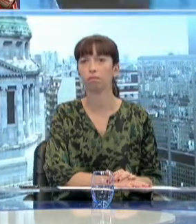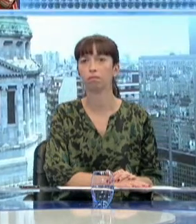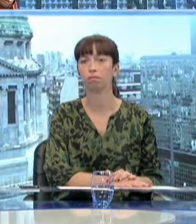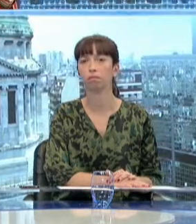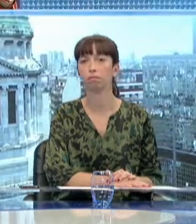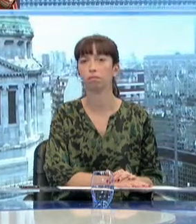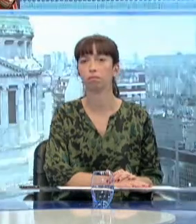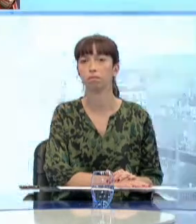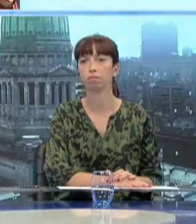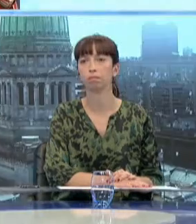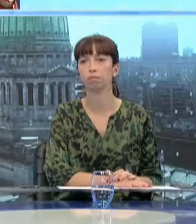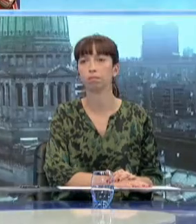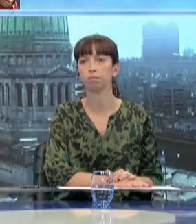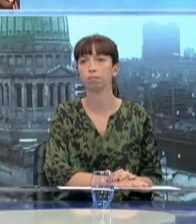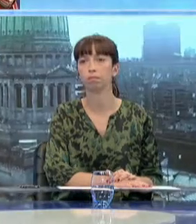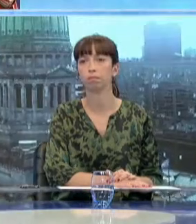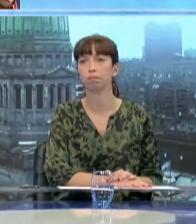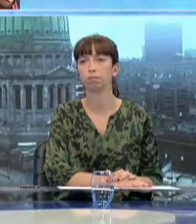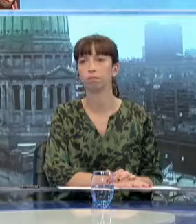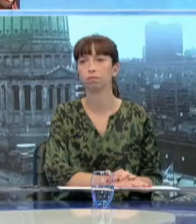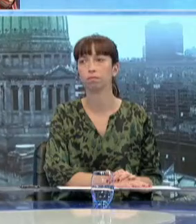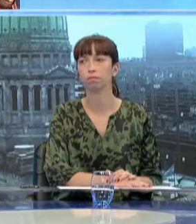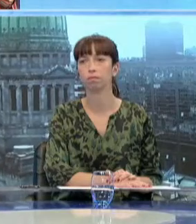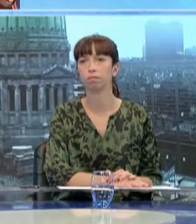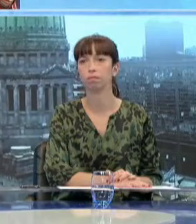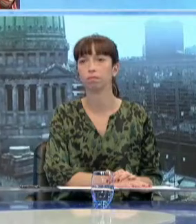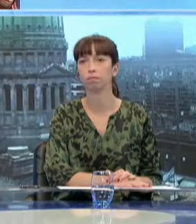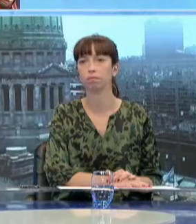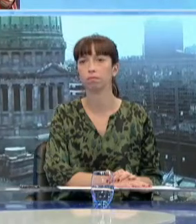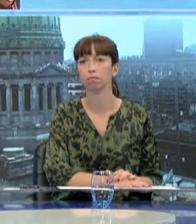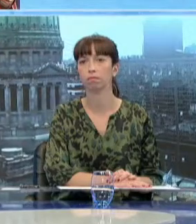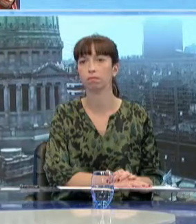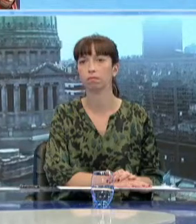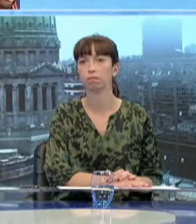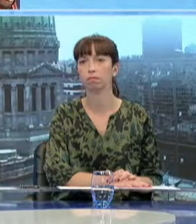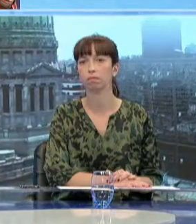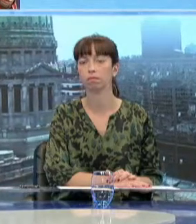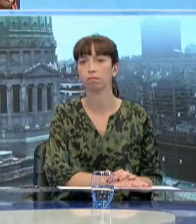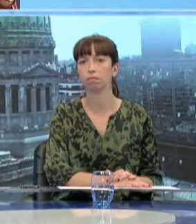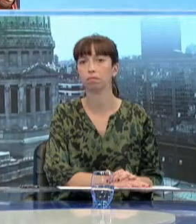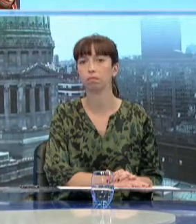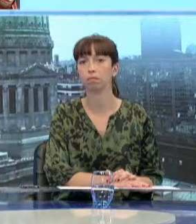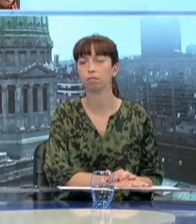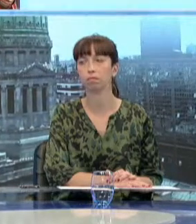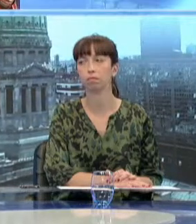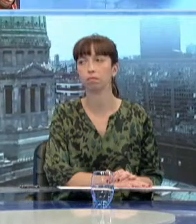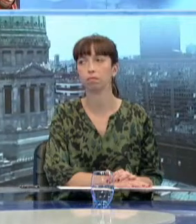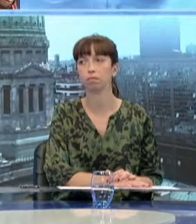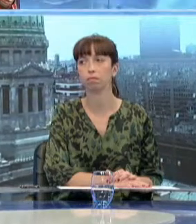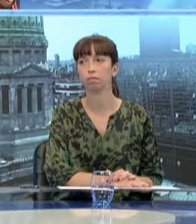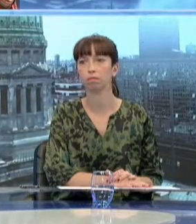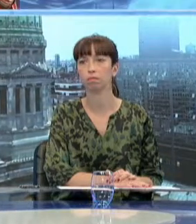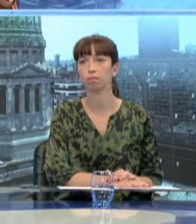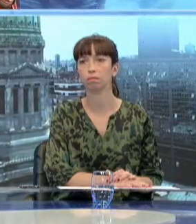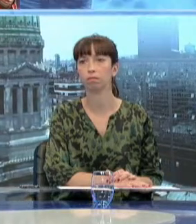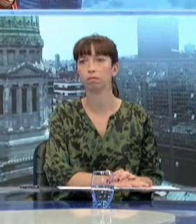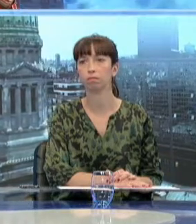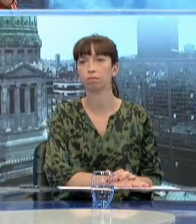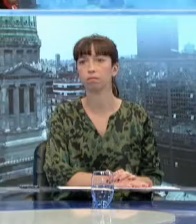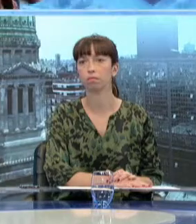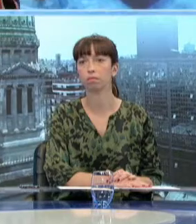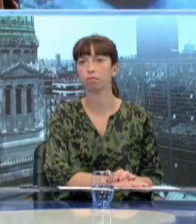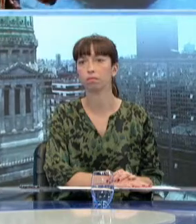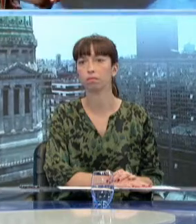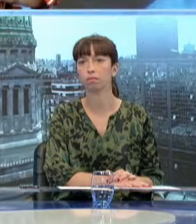programa, no están previstos en el presupuesto. Esto fue un reclamo que le habíamos hecho en su momento a las autoridades, que nos dijeron que,